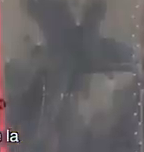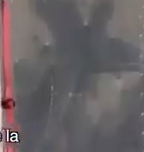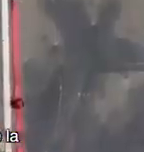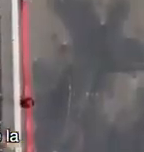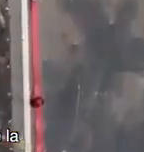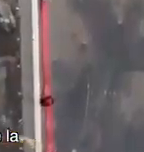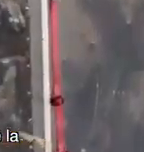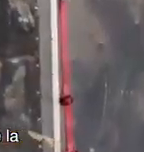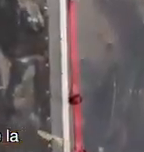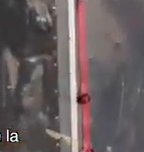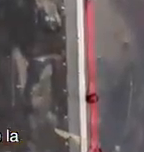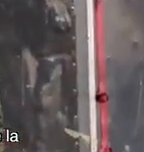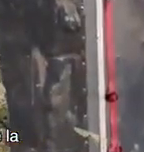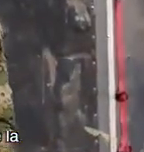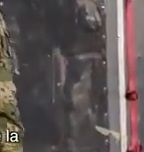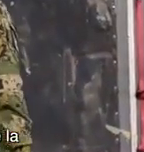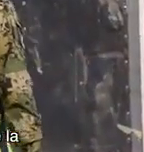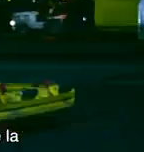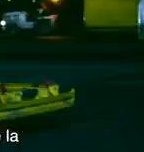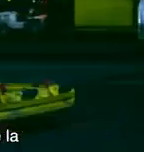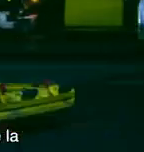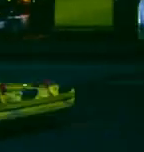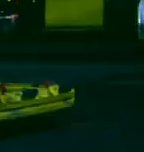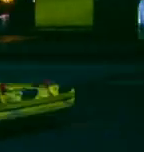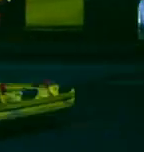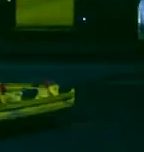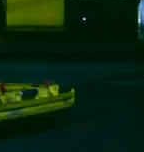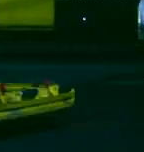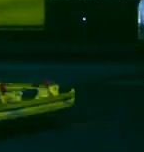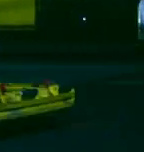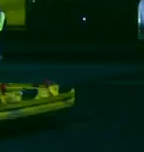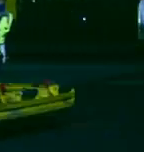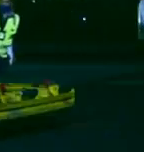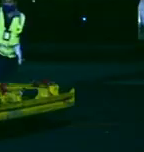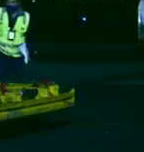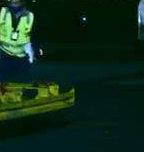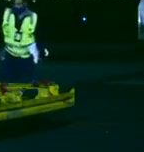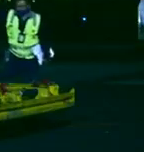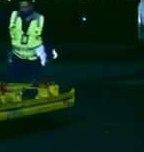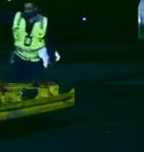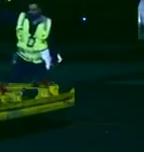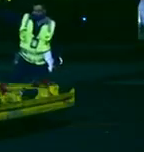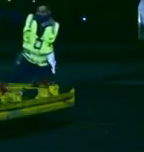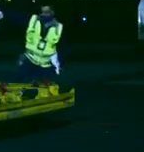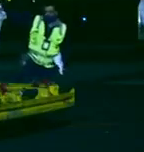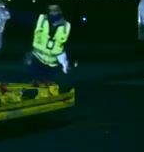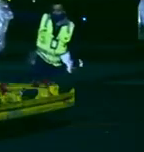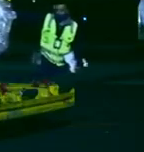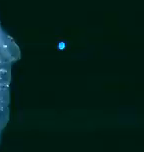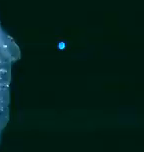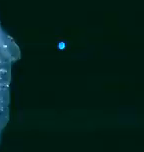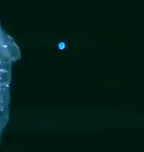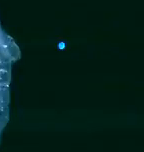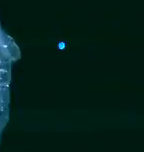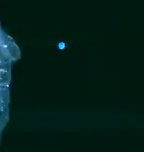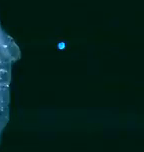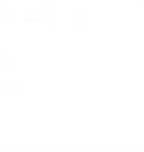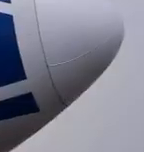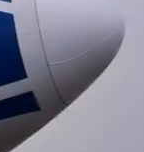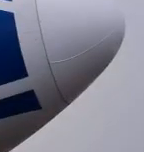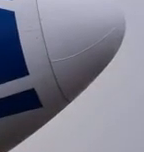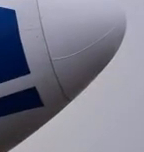2.010.840 dosis envasadas de la farmacéutica Pfizer-BioNTech, que tiene su sede principal en Bruselas, Bélgica.